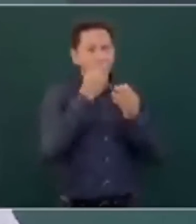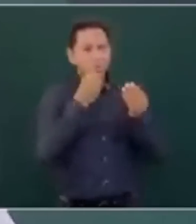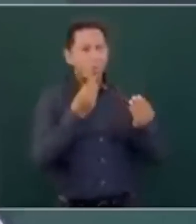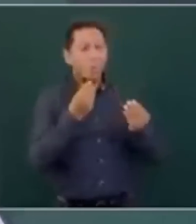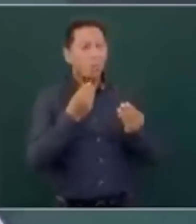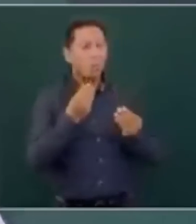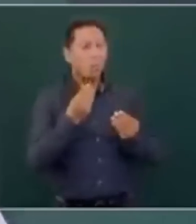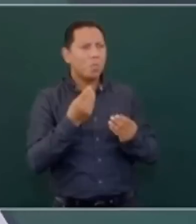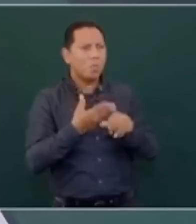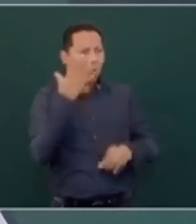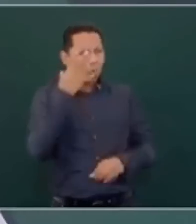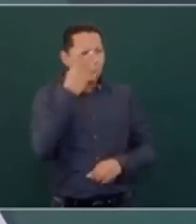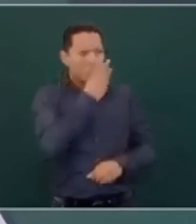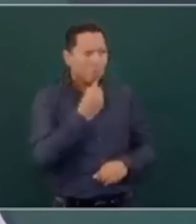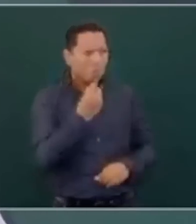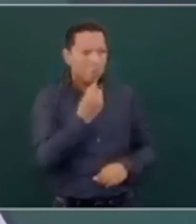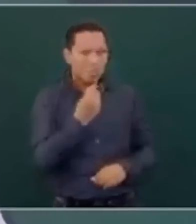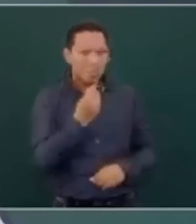viril,